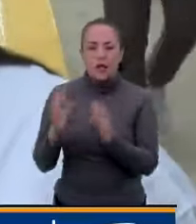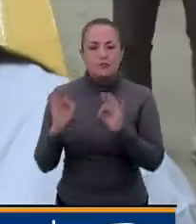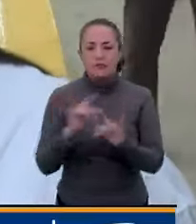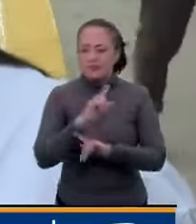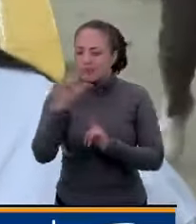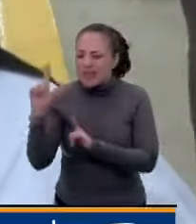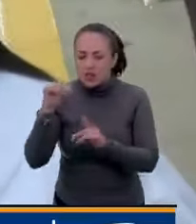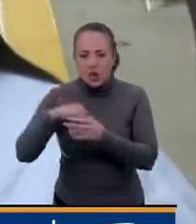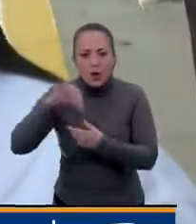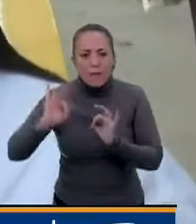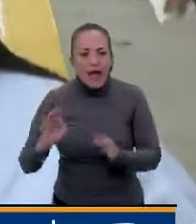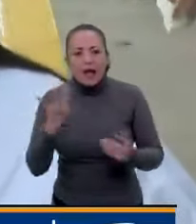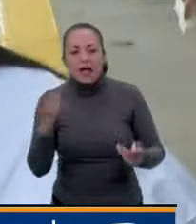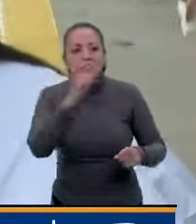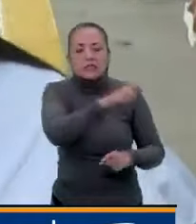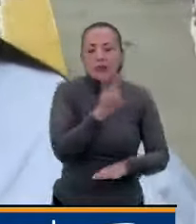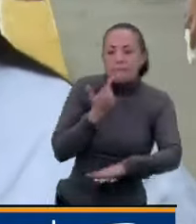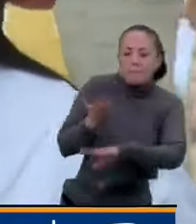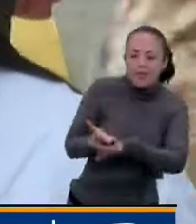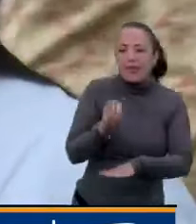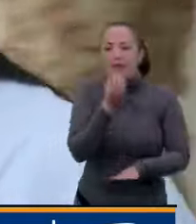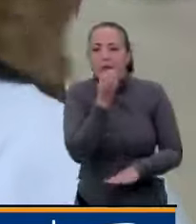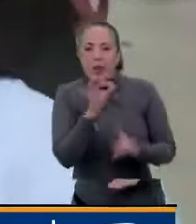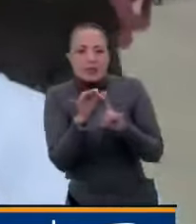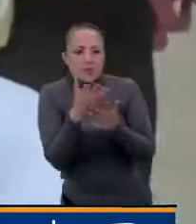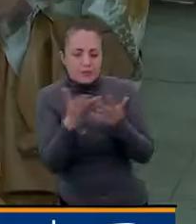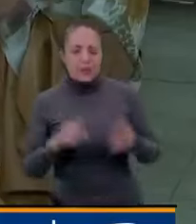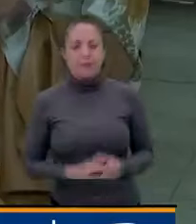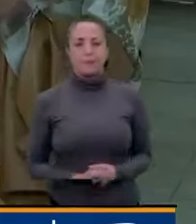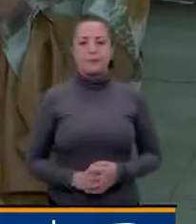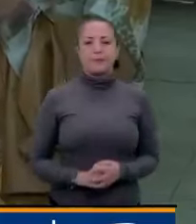para recibir cualquier requerimiento en tipo de alimentación.